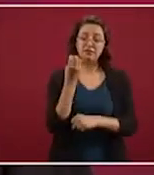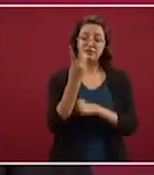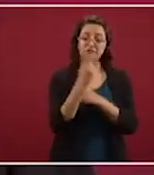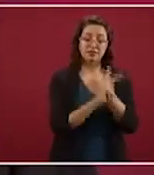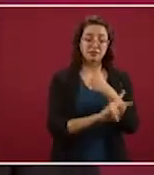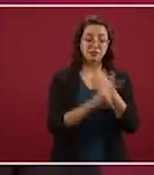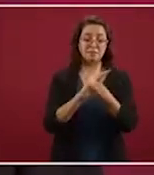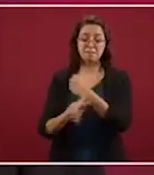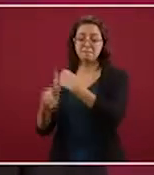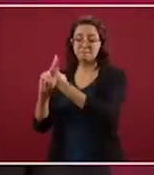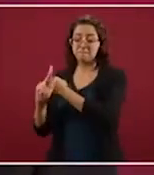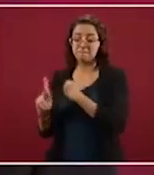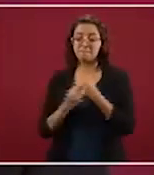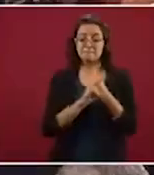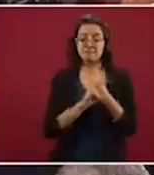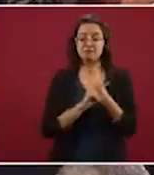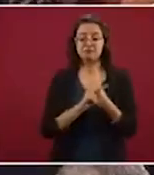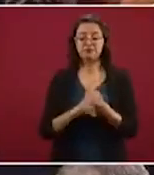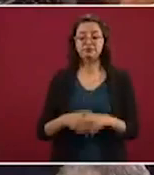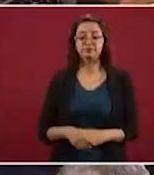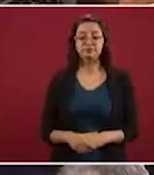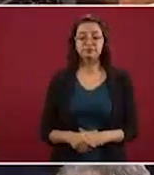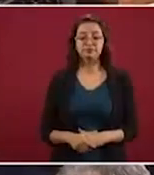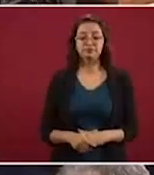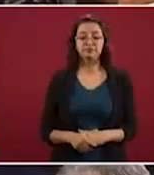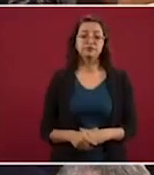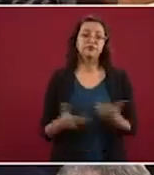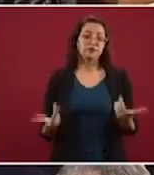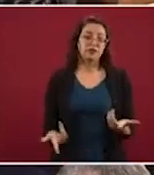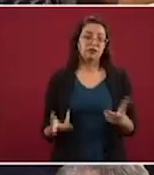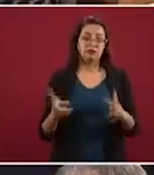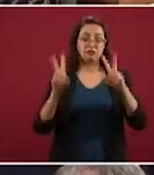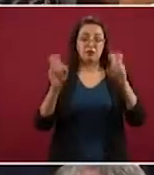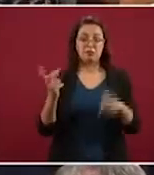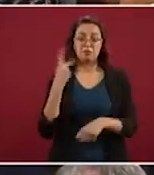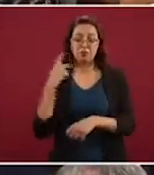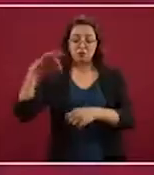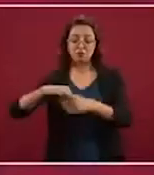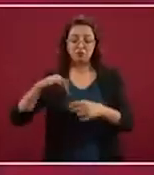naciones con el tema político electoral.